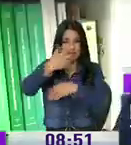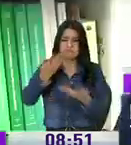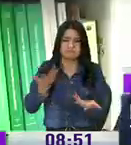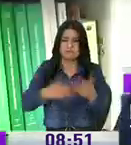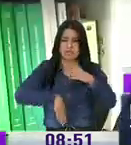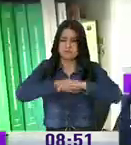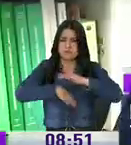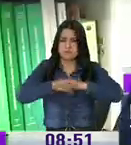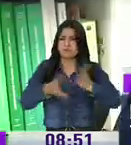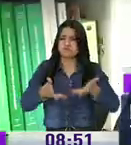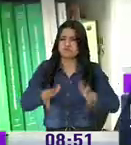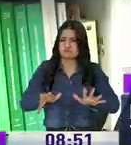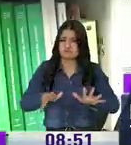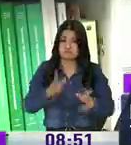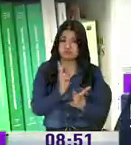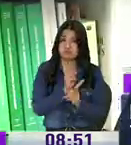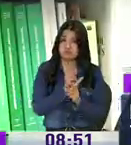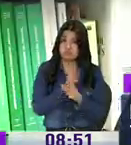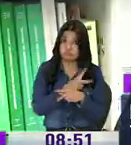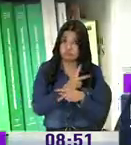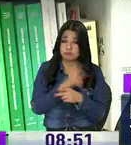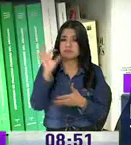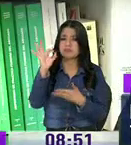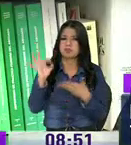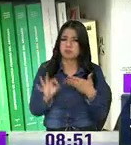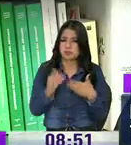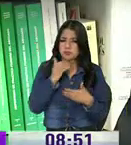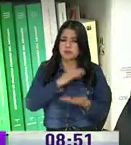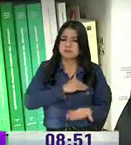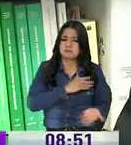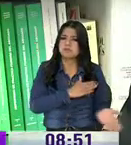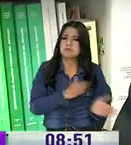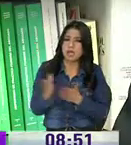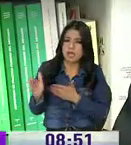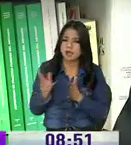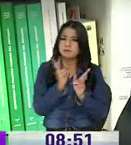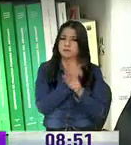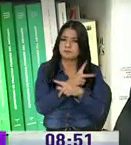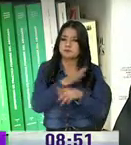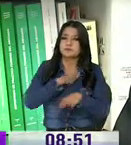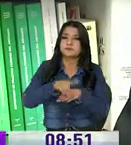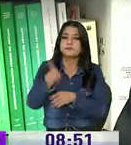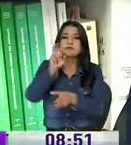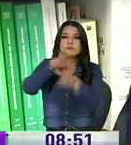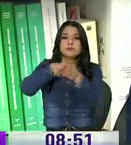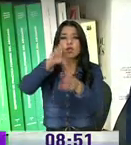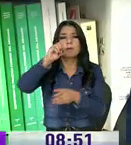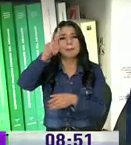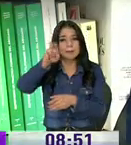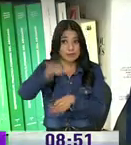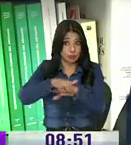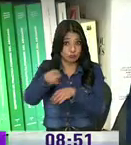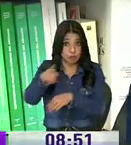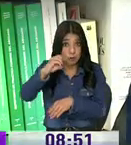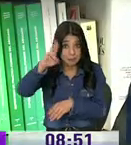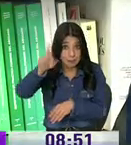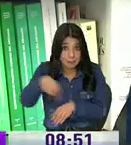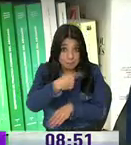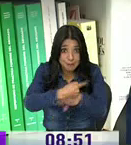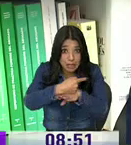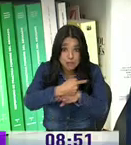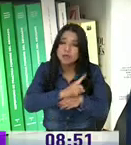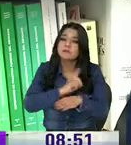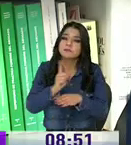hemos dejado de producir lo que presupuestamos y lo que planificamos, no puede estar dentro de la OPEP, sino por